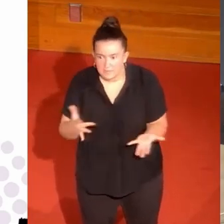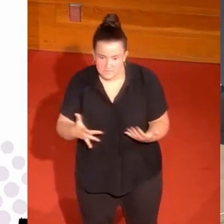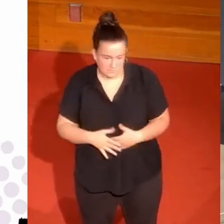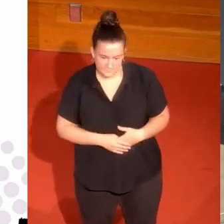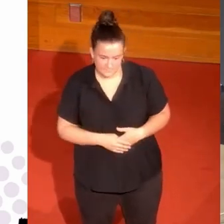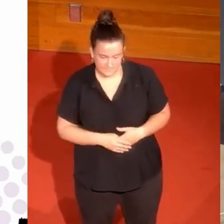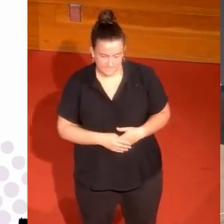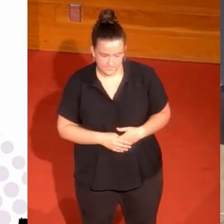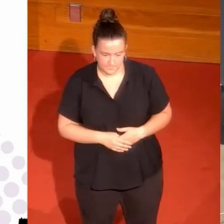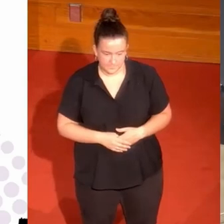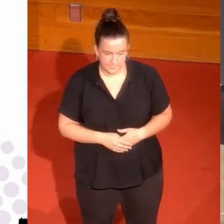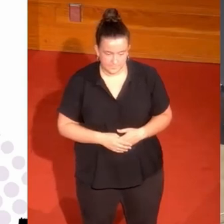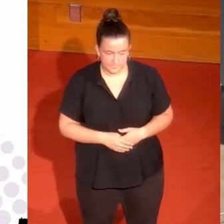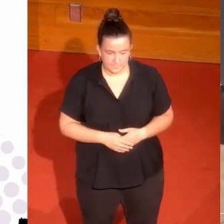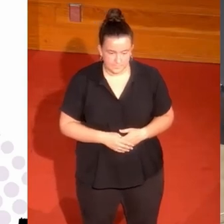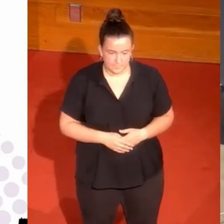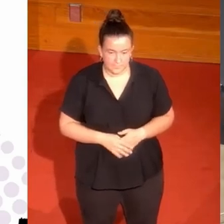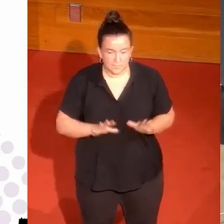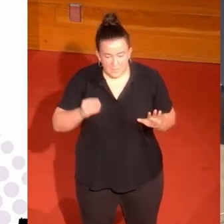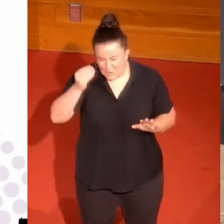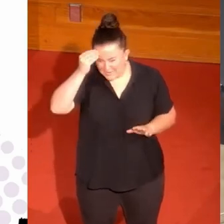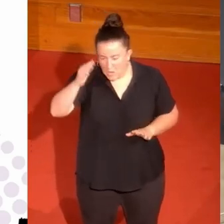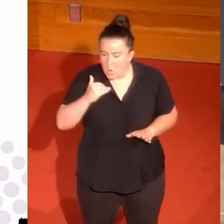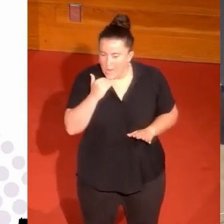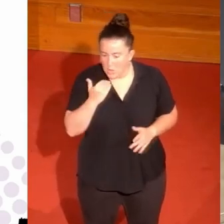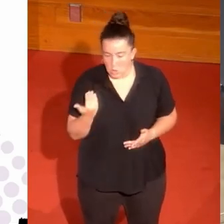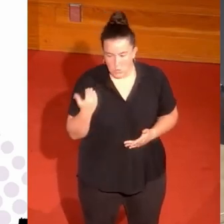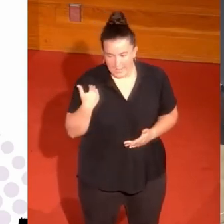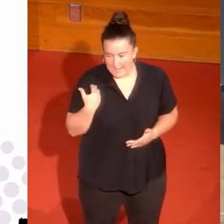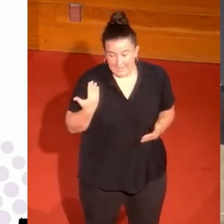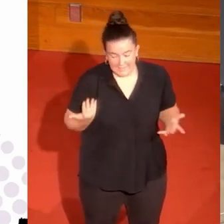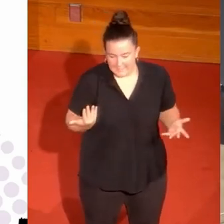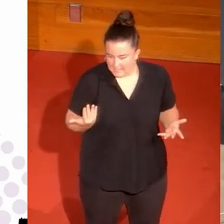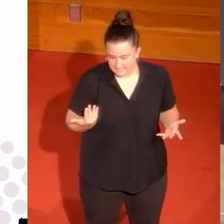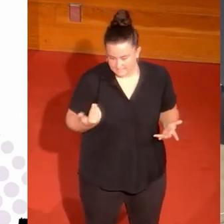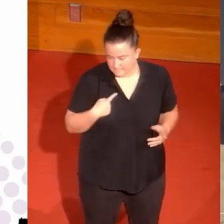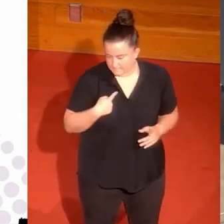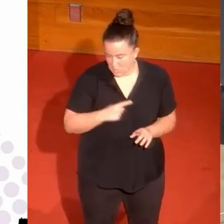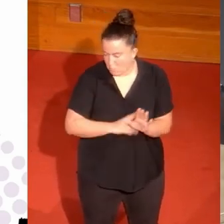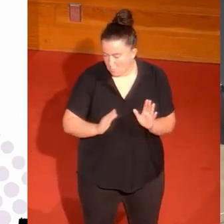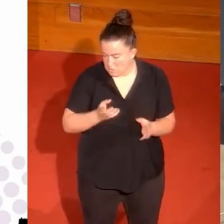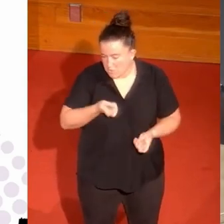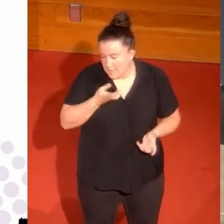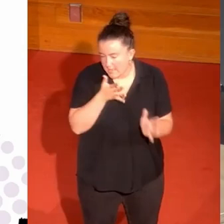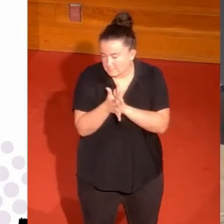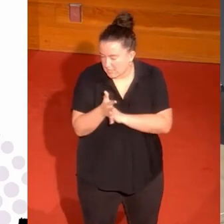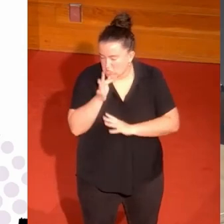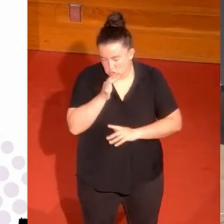pero eh Este creo que es muy reciente y que ese momento todavía no no se ha